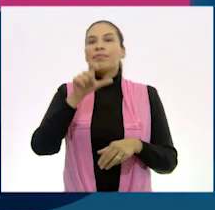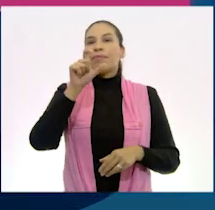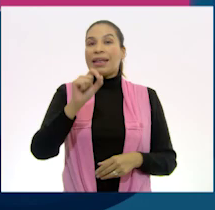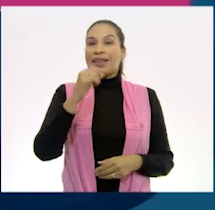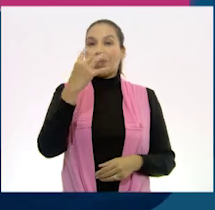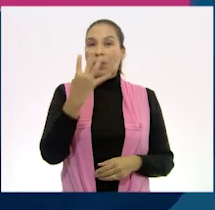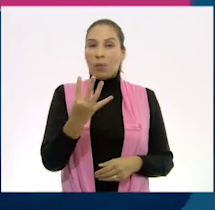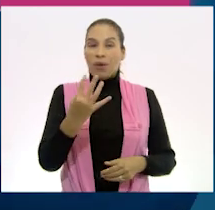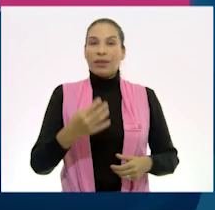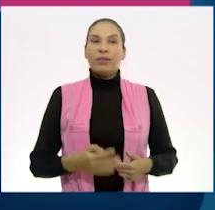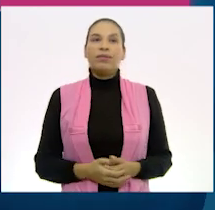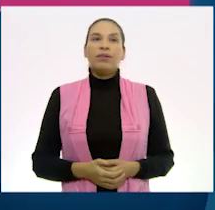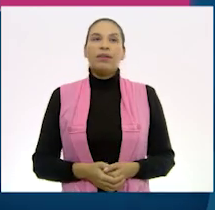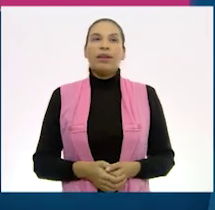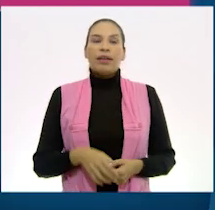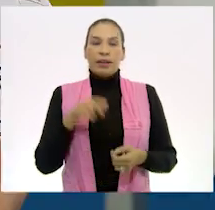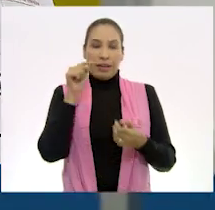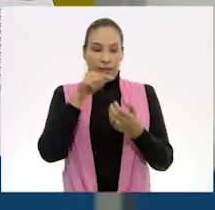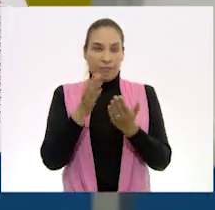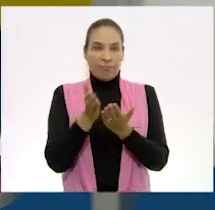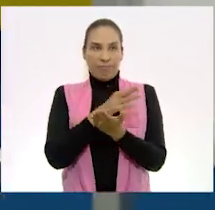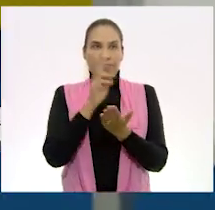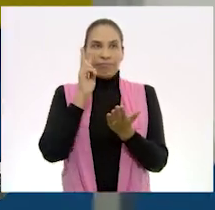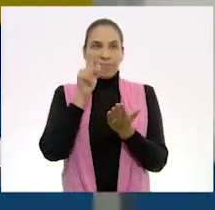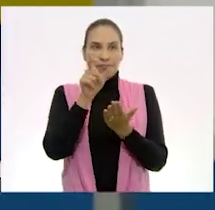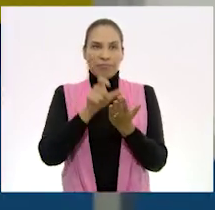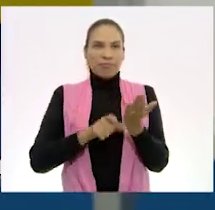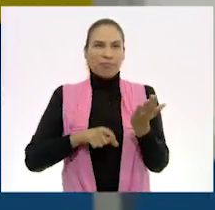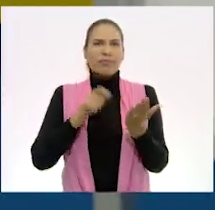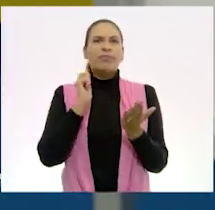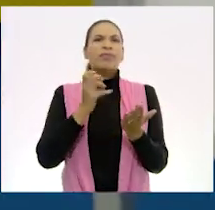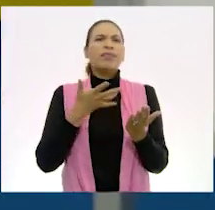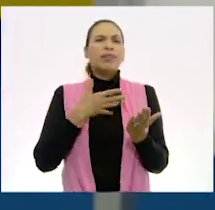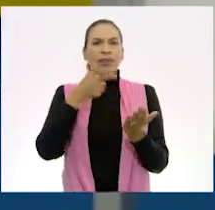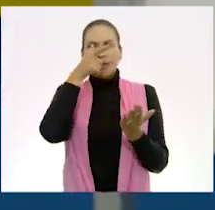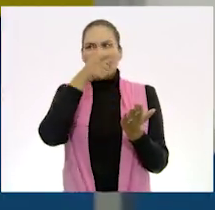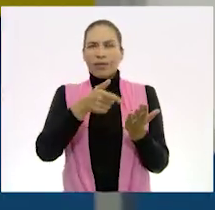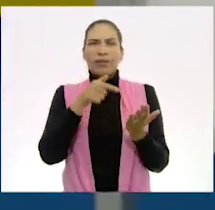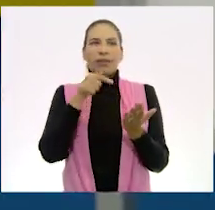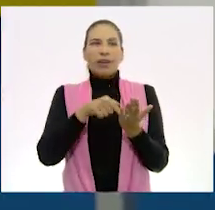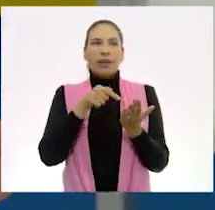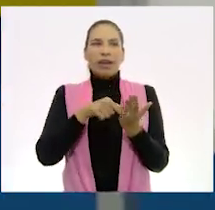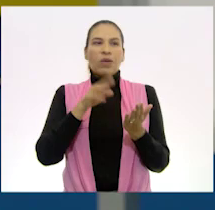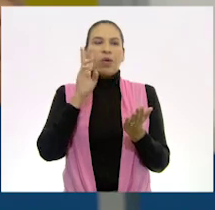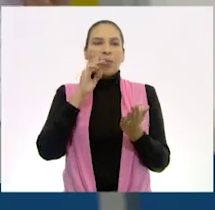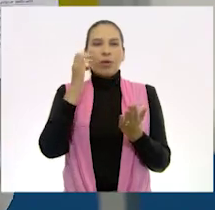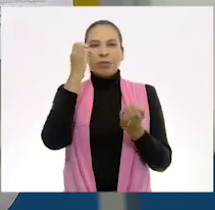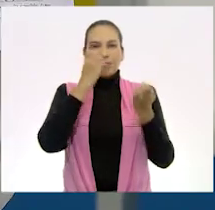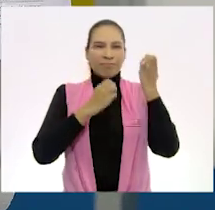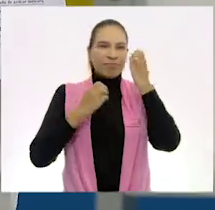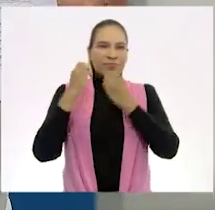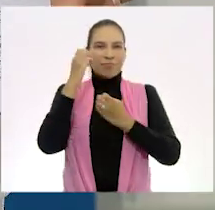24. En esta columna vamos a encontrar ese experimento.